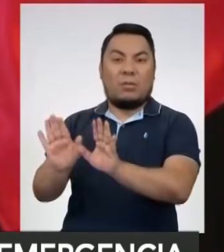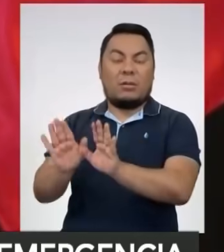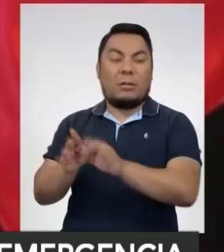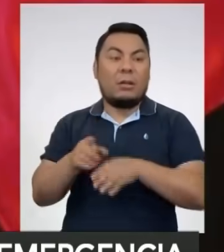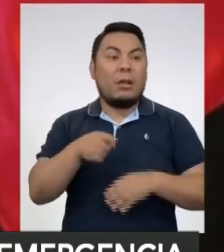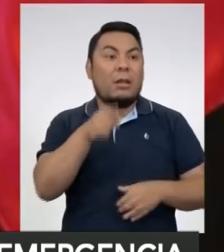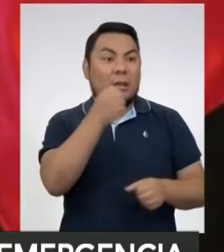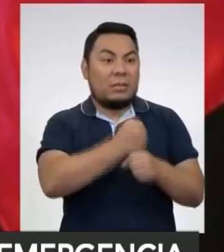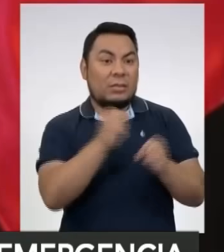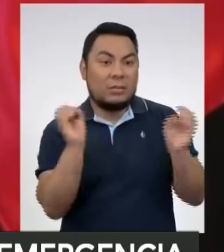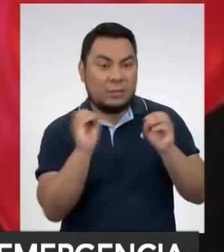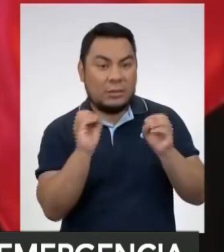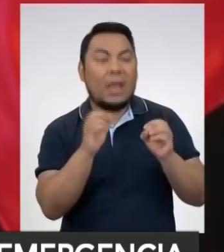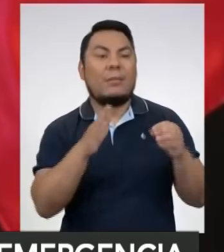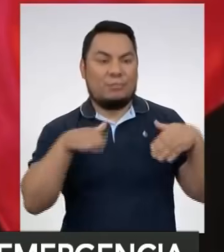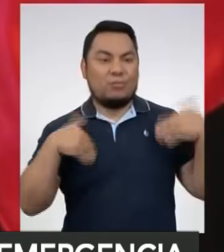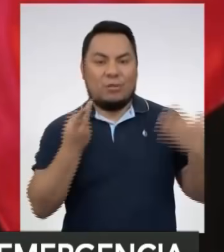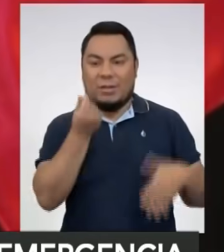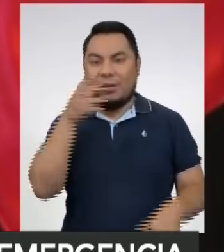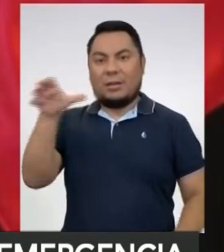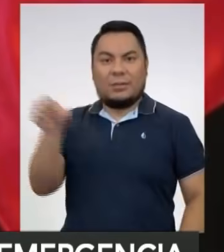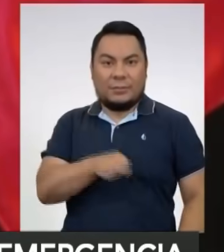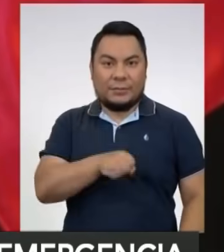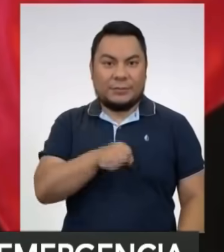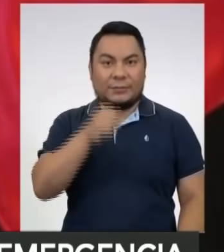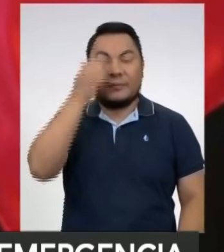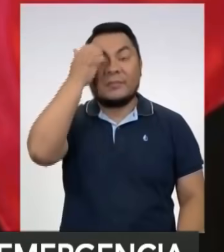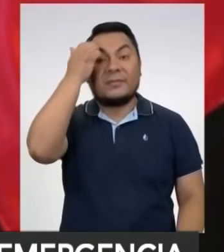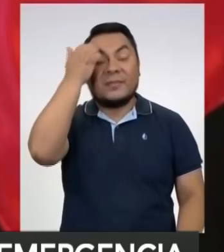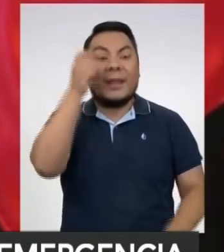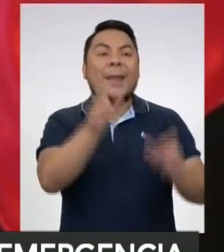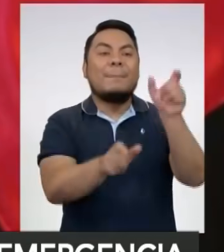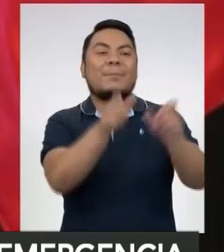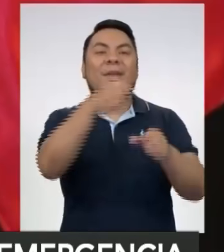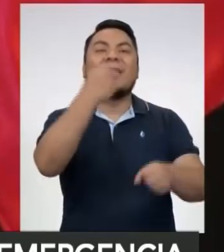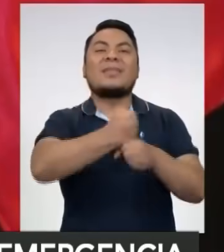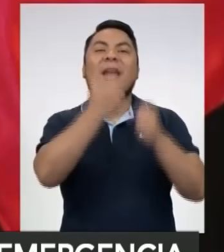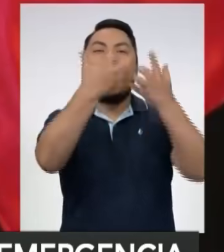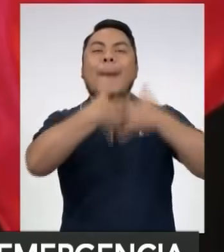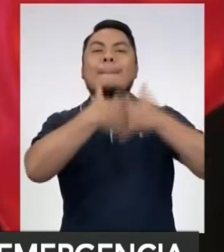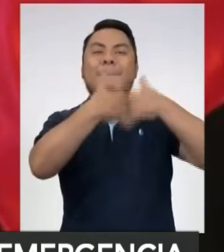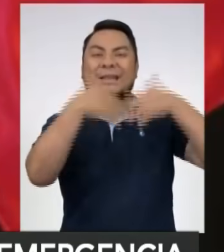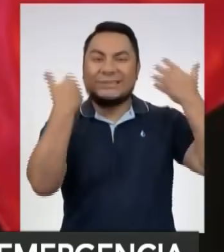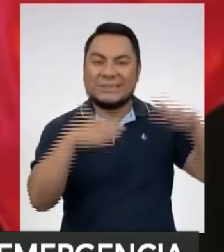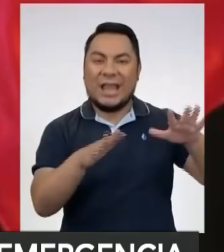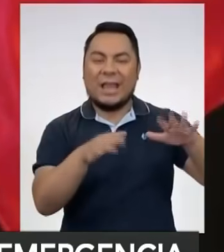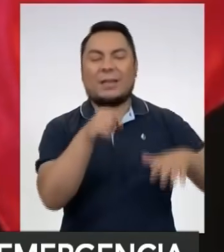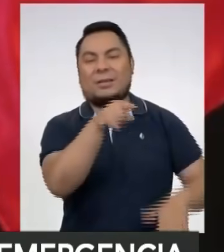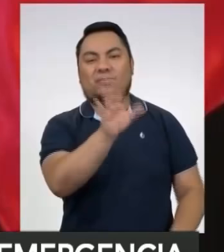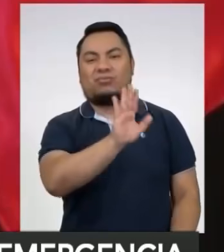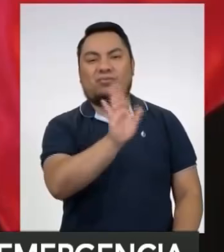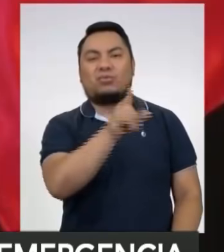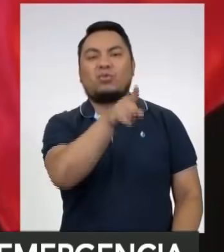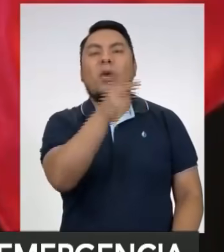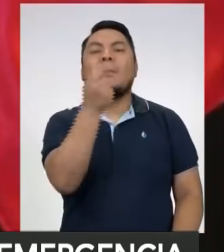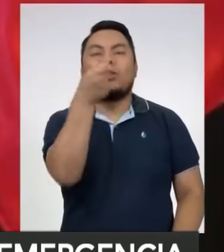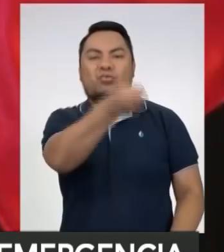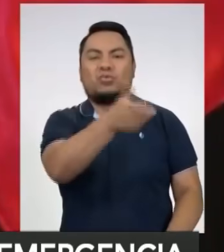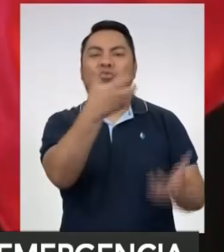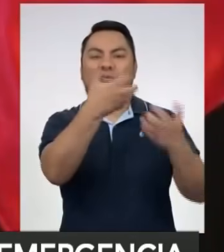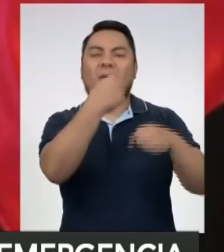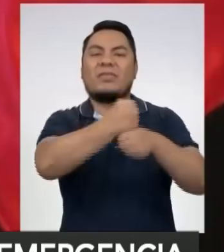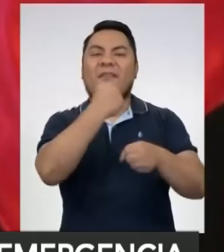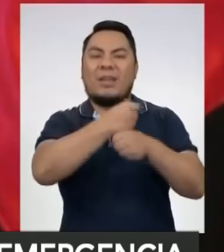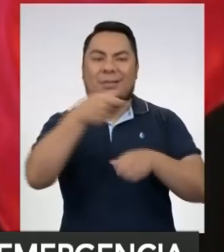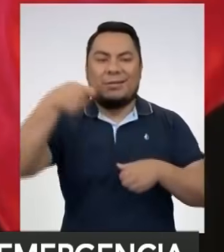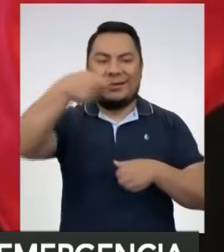apoyo sea a los que no están ahorita en planilla, porque el que está actualmente en planilla tiene el ingreso de su sueldo. O